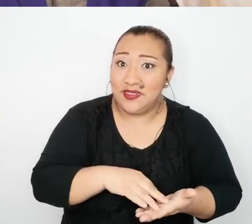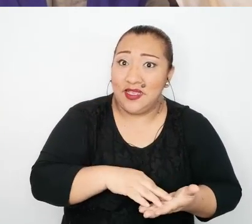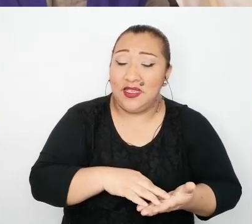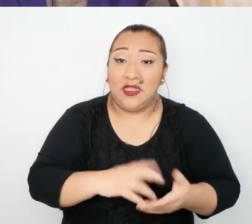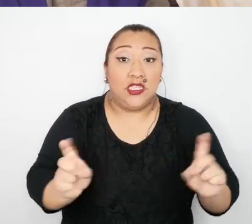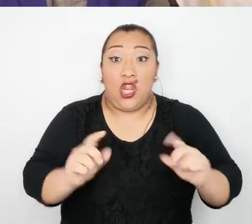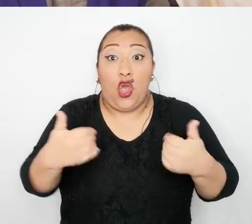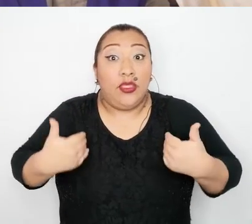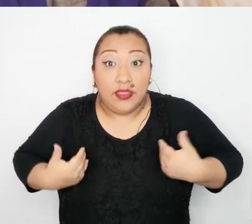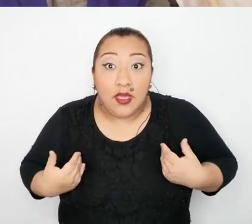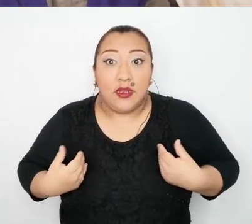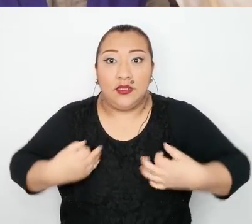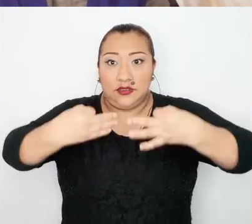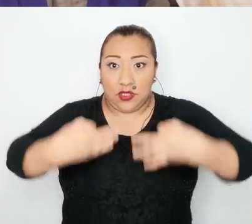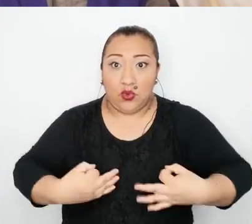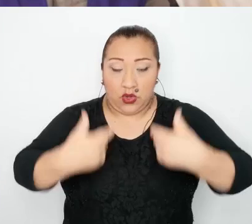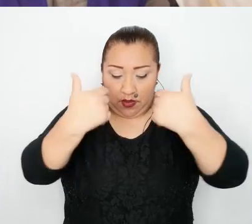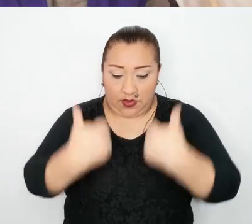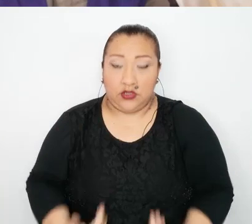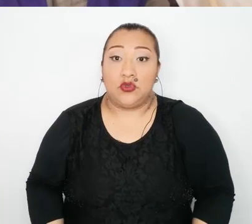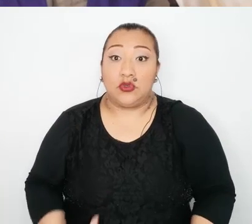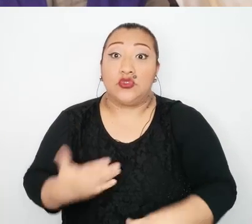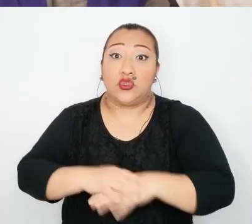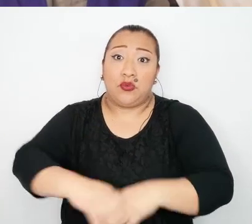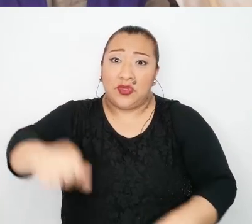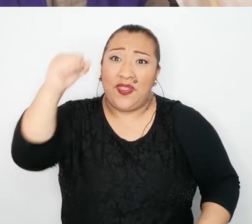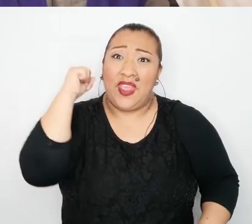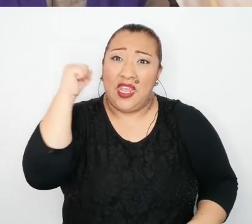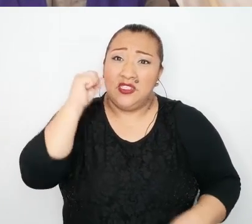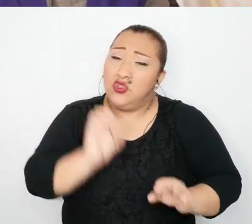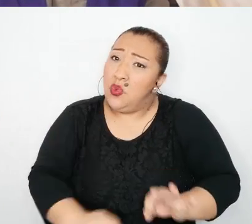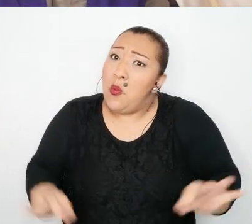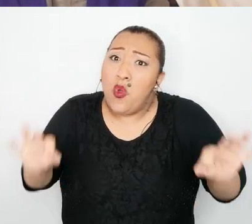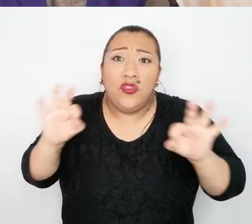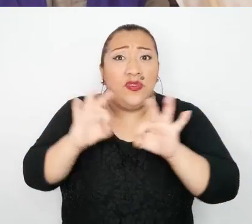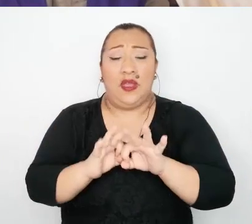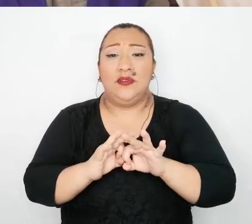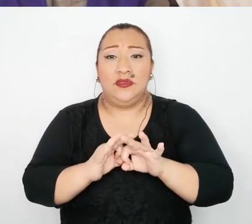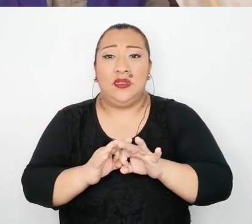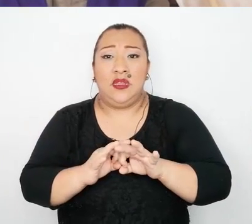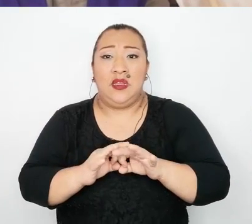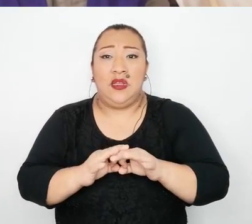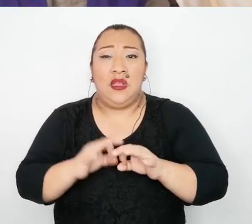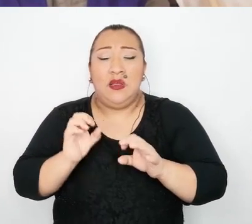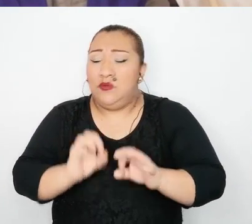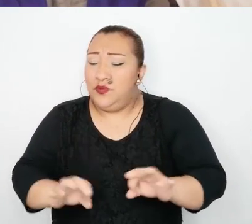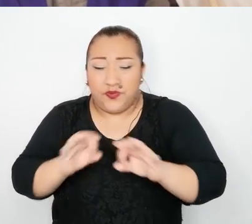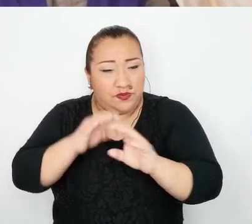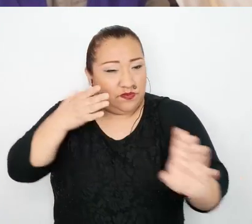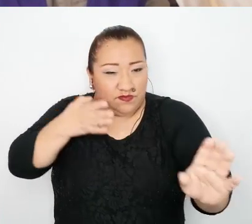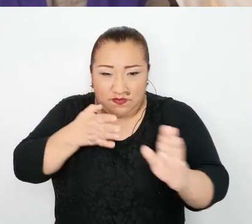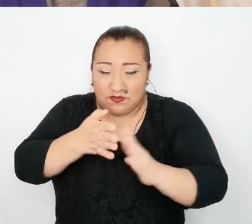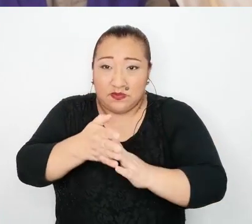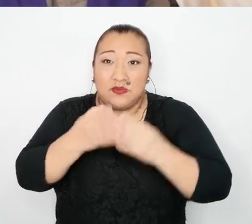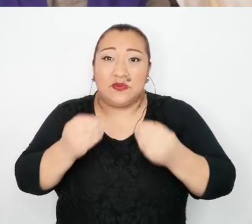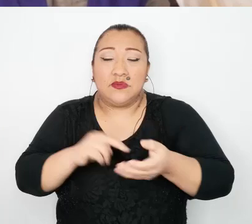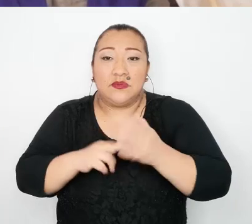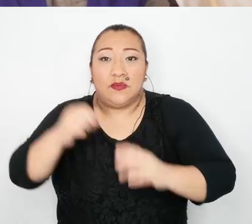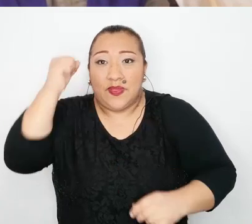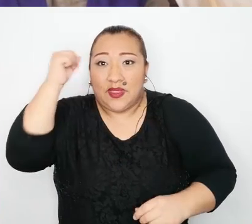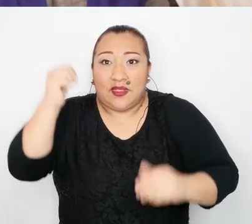solo. Quien no tiene una convicción respecto de un derecho tan medular, tan